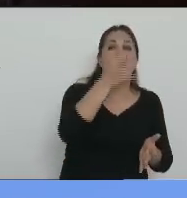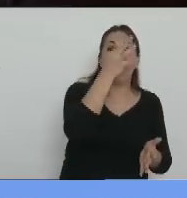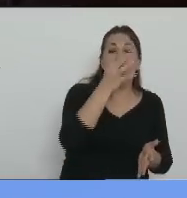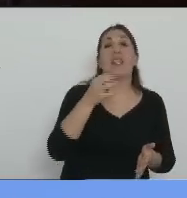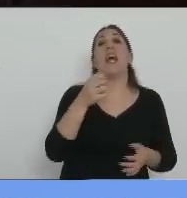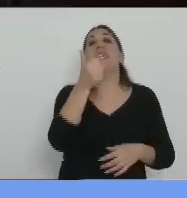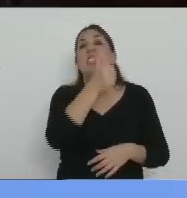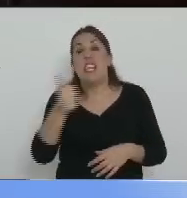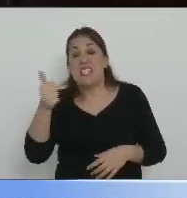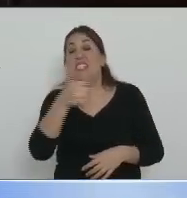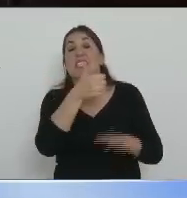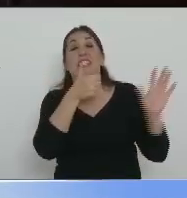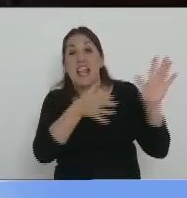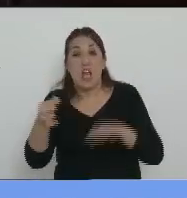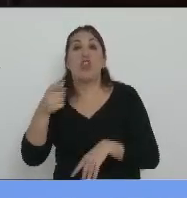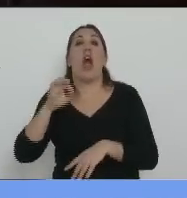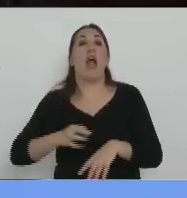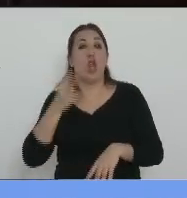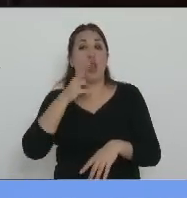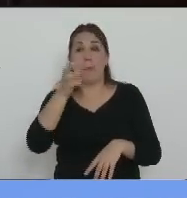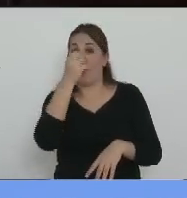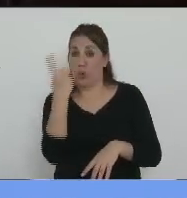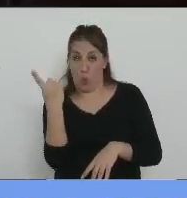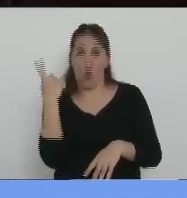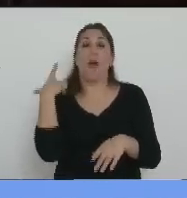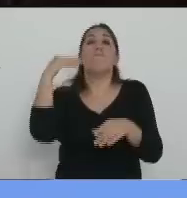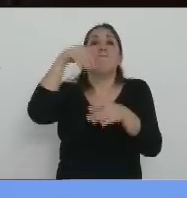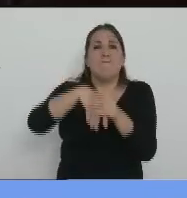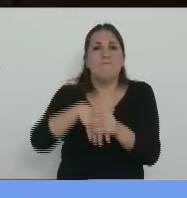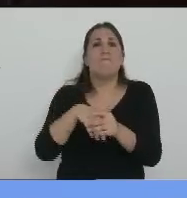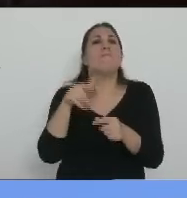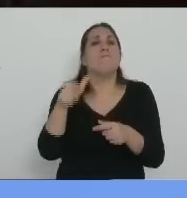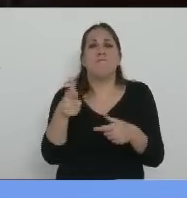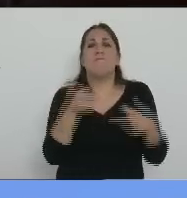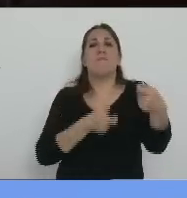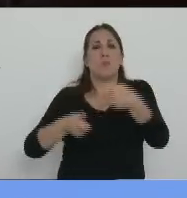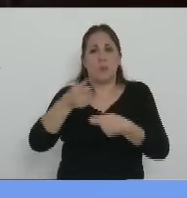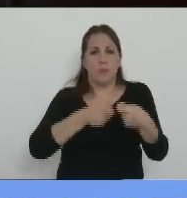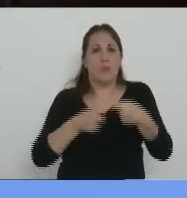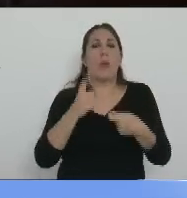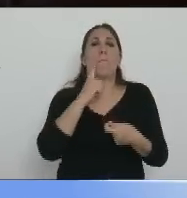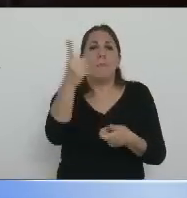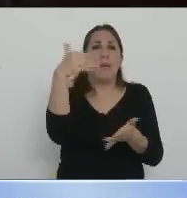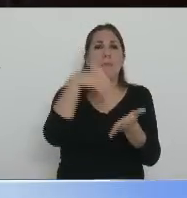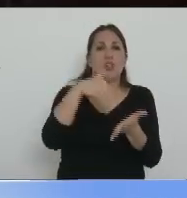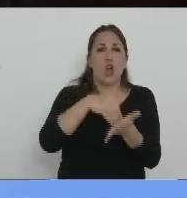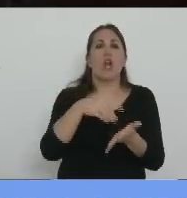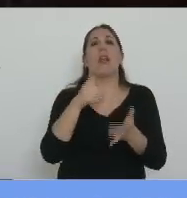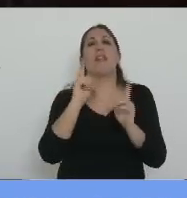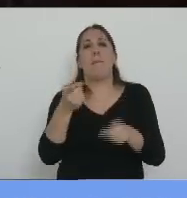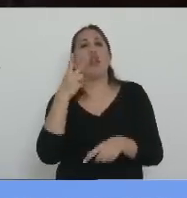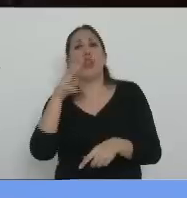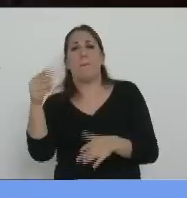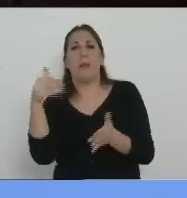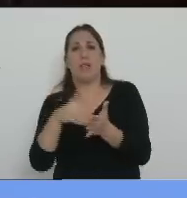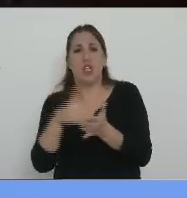2021 intervención en el mercado de contado con liqui en el mes mil millones y dos mil millones y